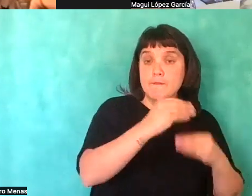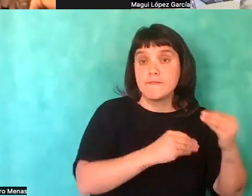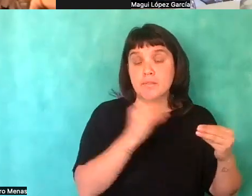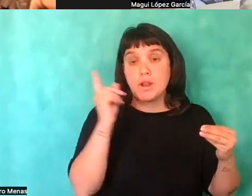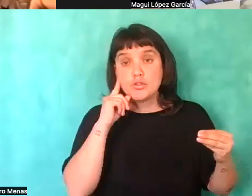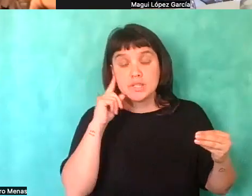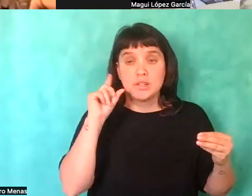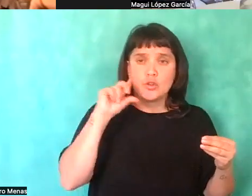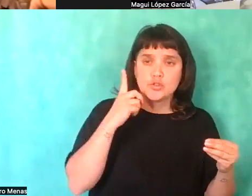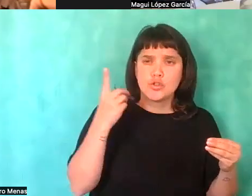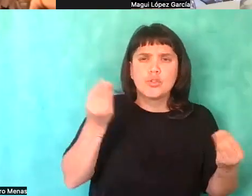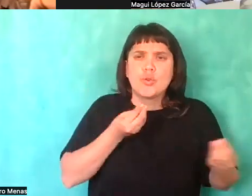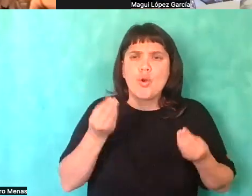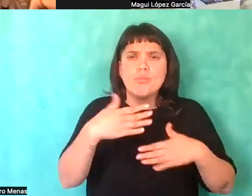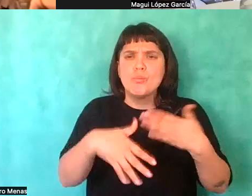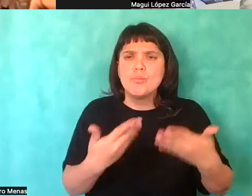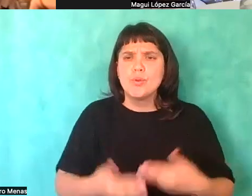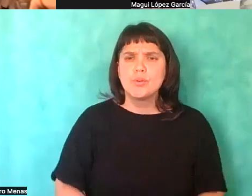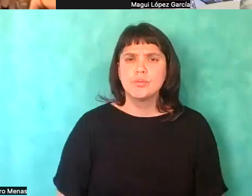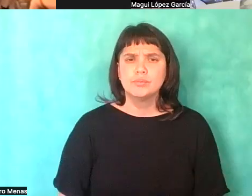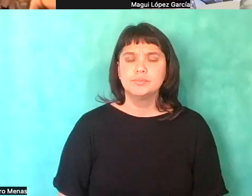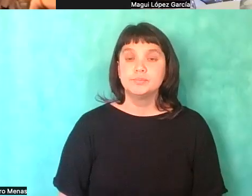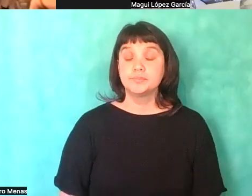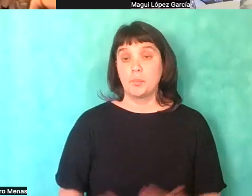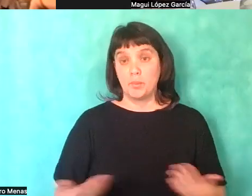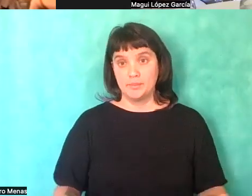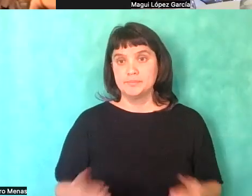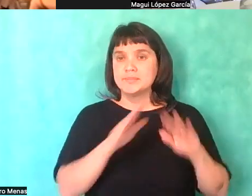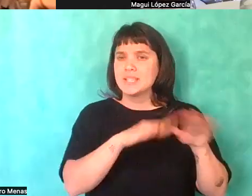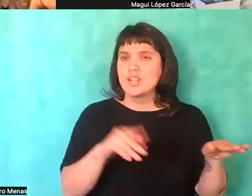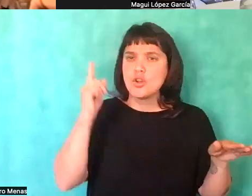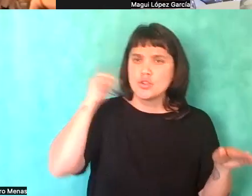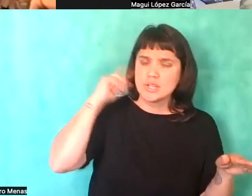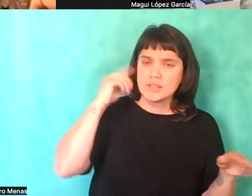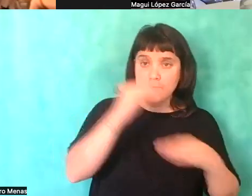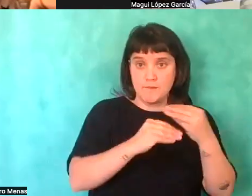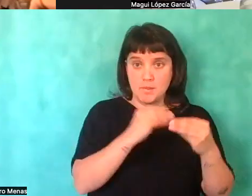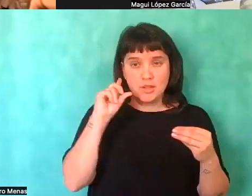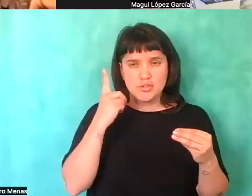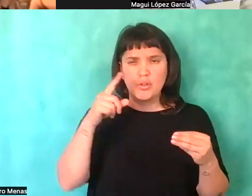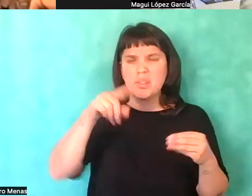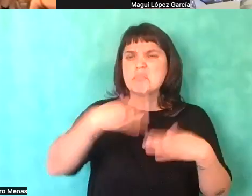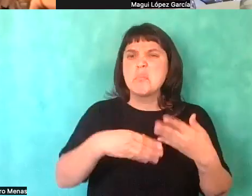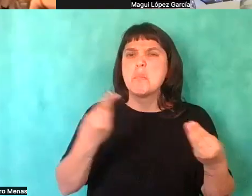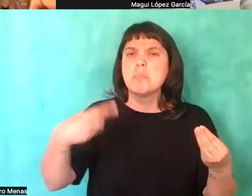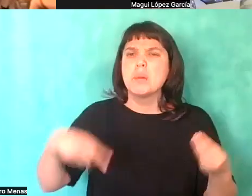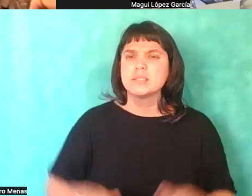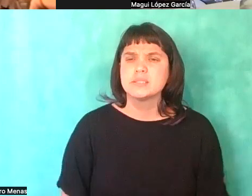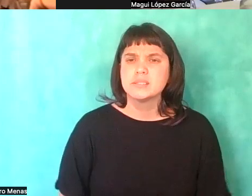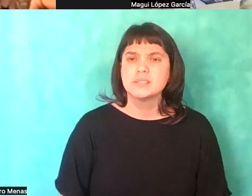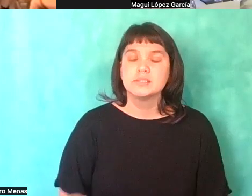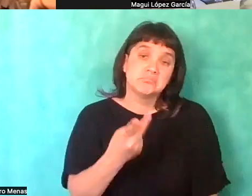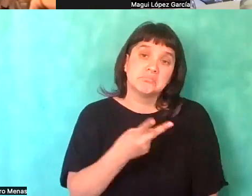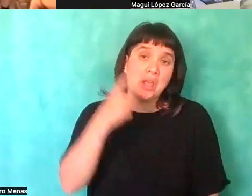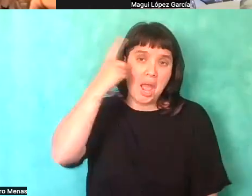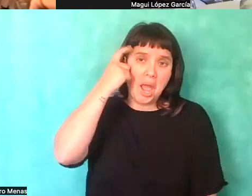Bueno, en el caso de chicos oyentes de familias sordas, lo que suele ocurrir es que aprenden las dos lenguas,